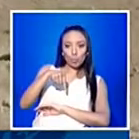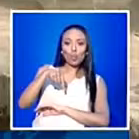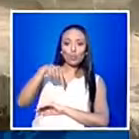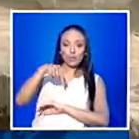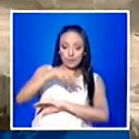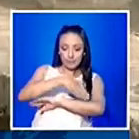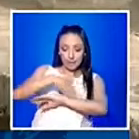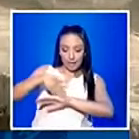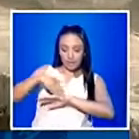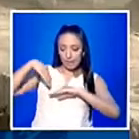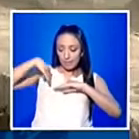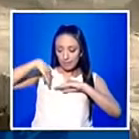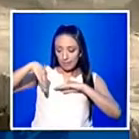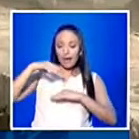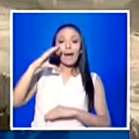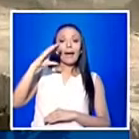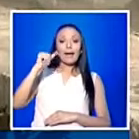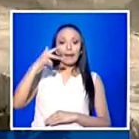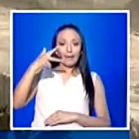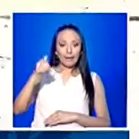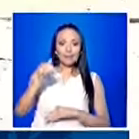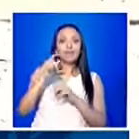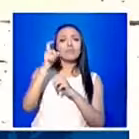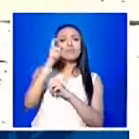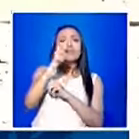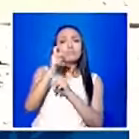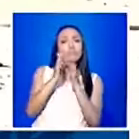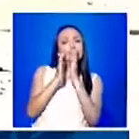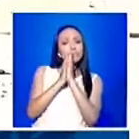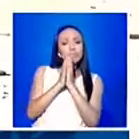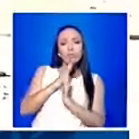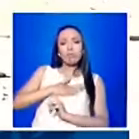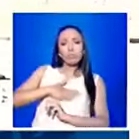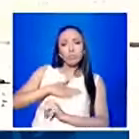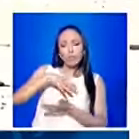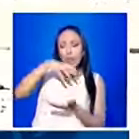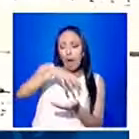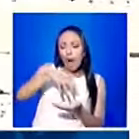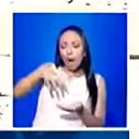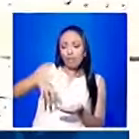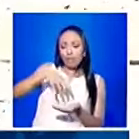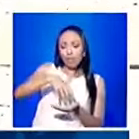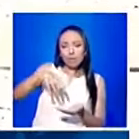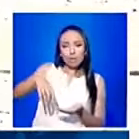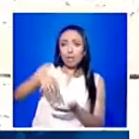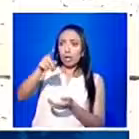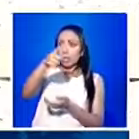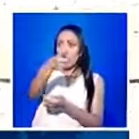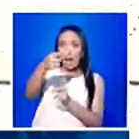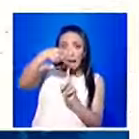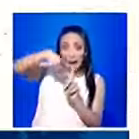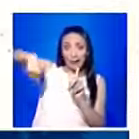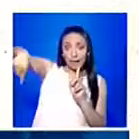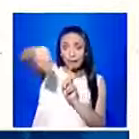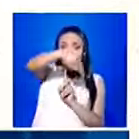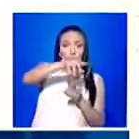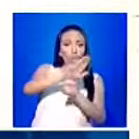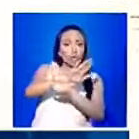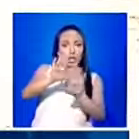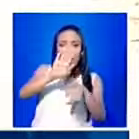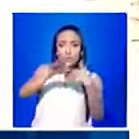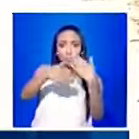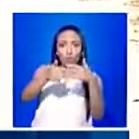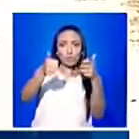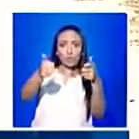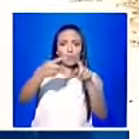favor necesitaríamos es que nos adoquinen, ya que todas las calles ya se encuentran adoquinadas, ya terminadas, pero en esta calle sí lo que